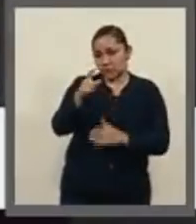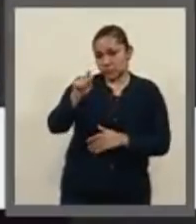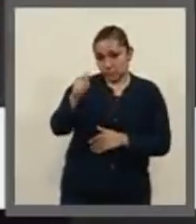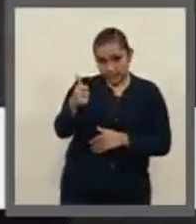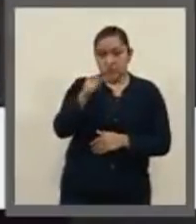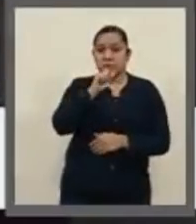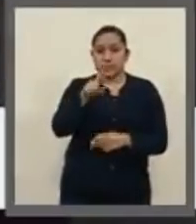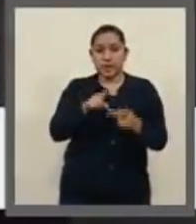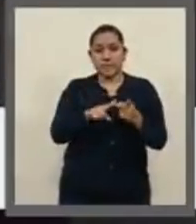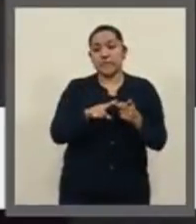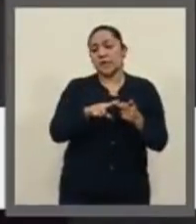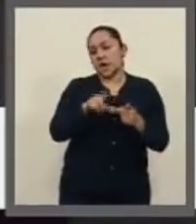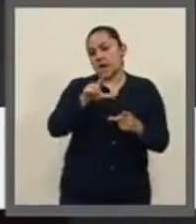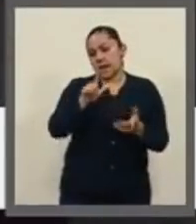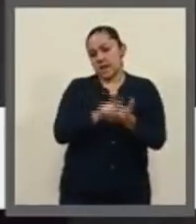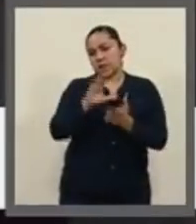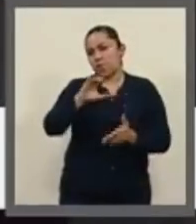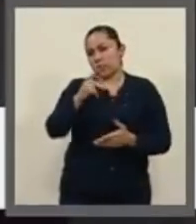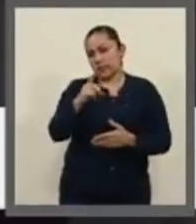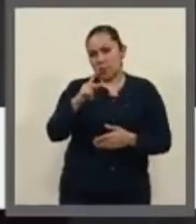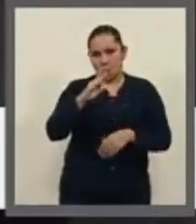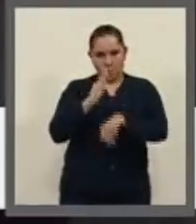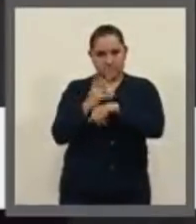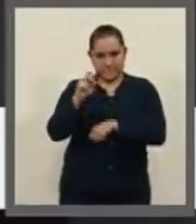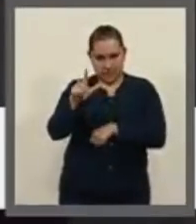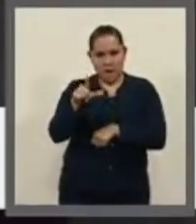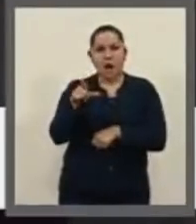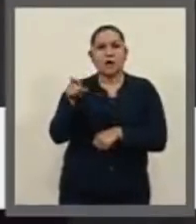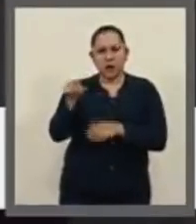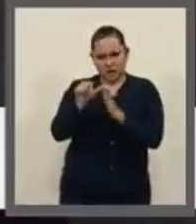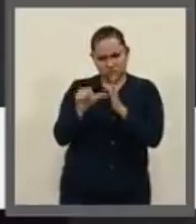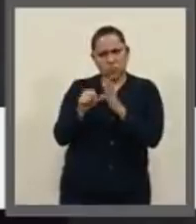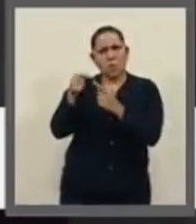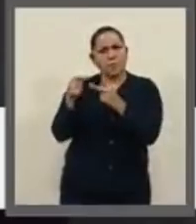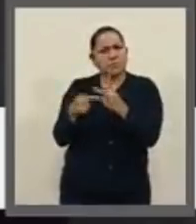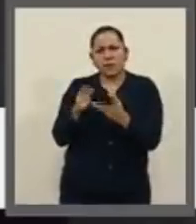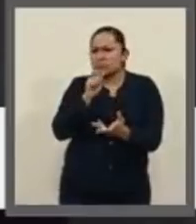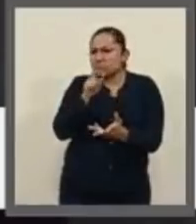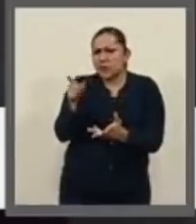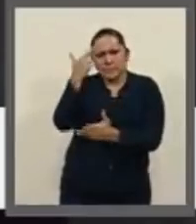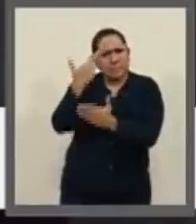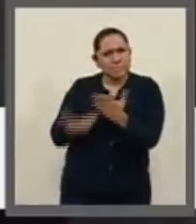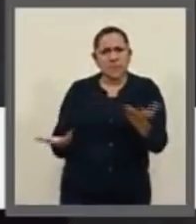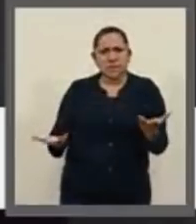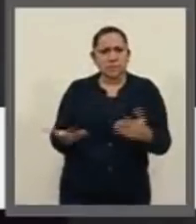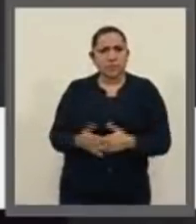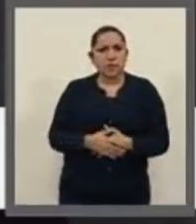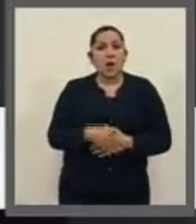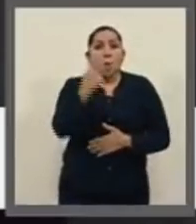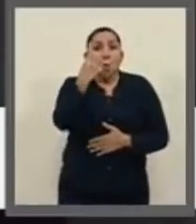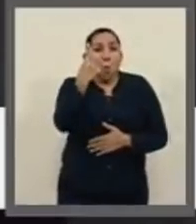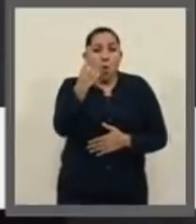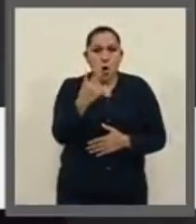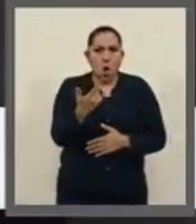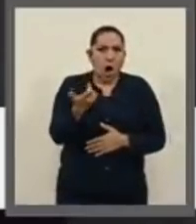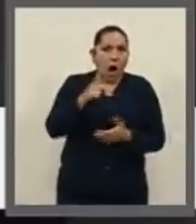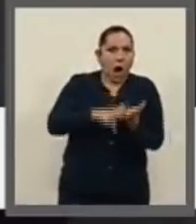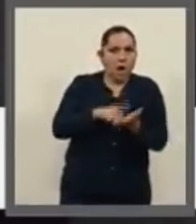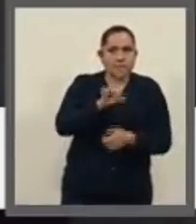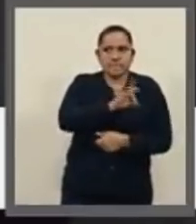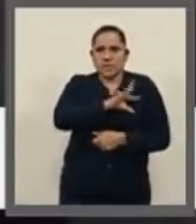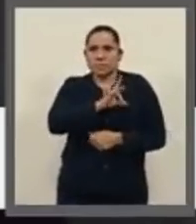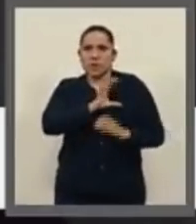247, fracción 1 del Código Penal. Yo quiero terminar diciendo que la única perra brava de la que hay que cuidarse es de la que